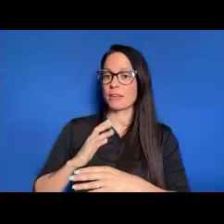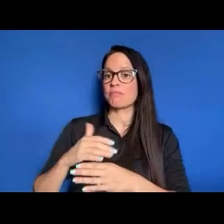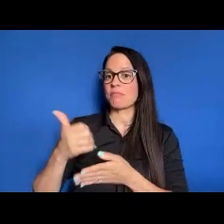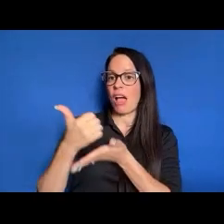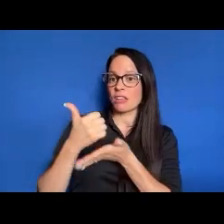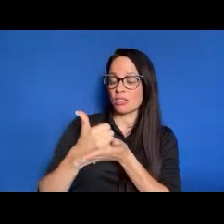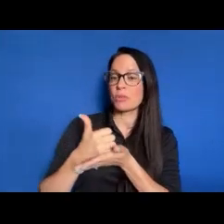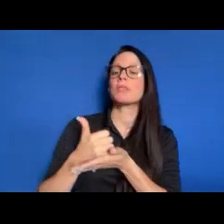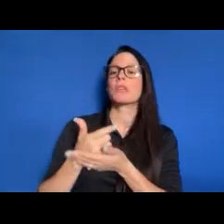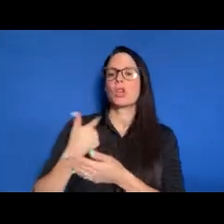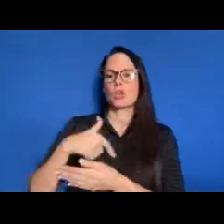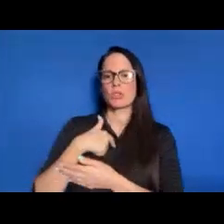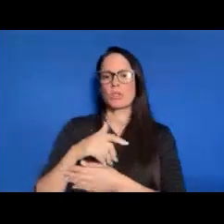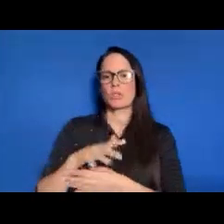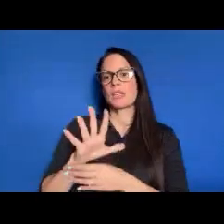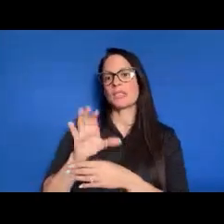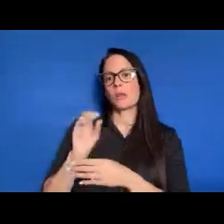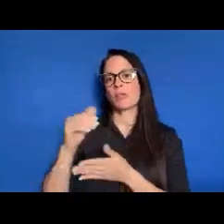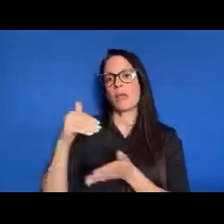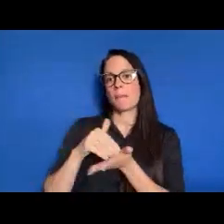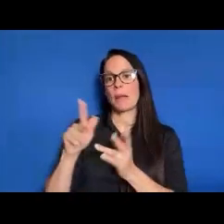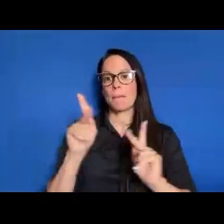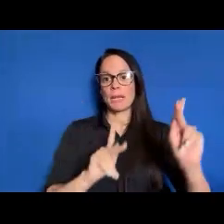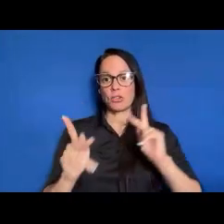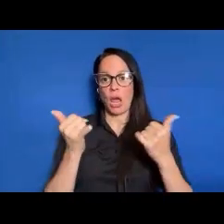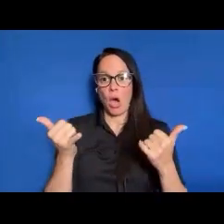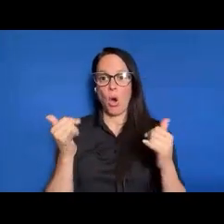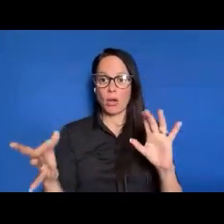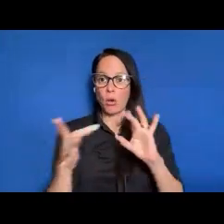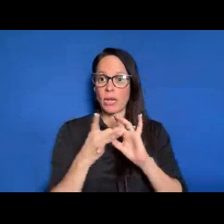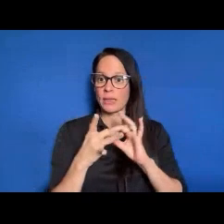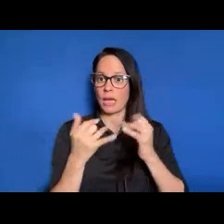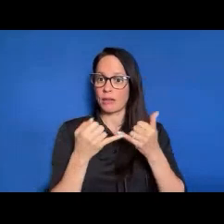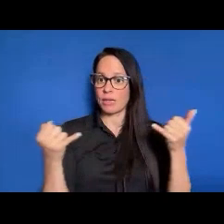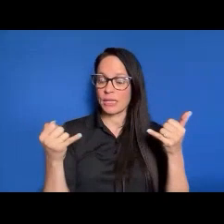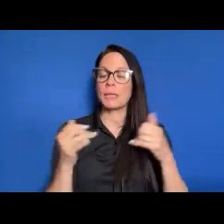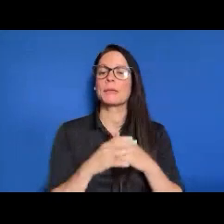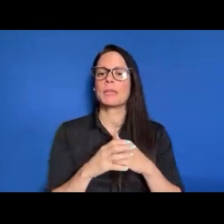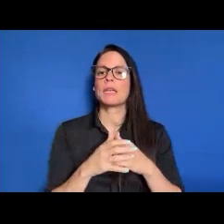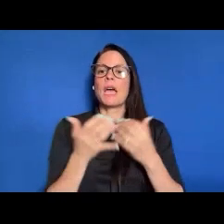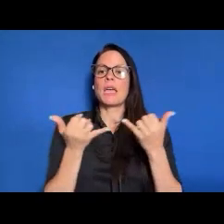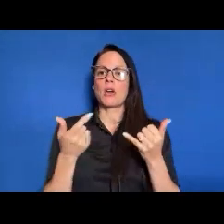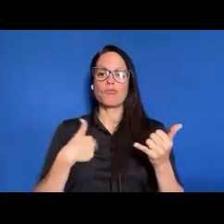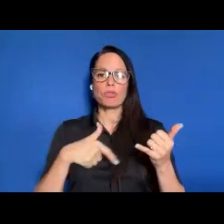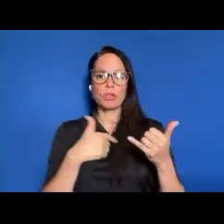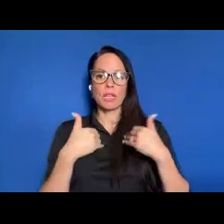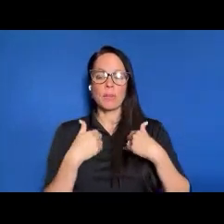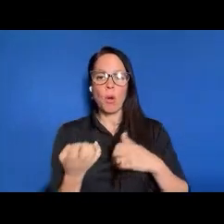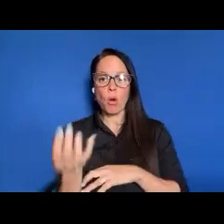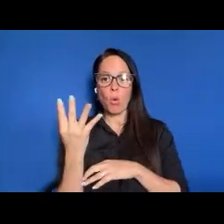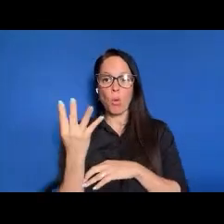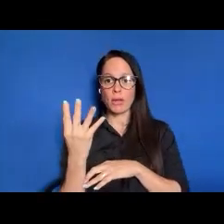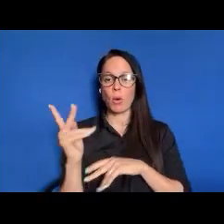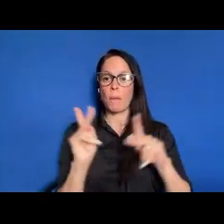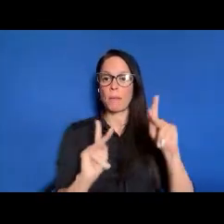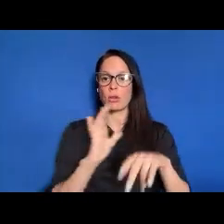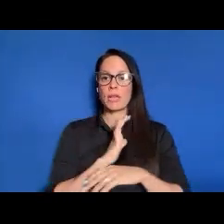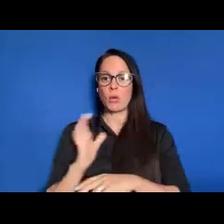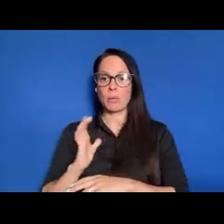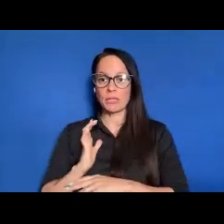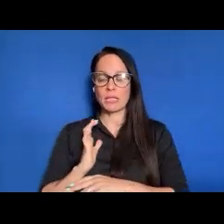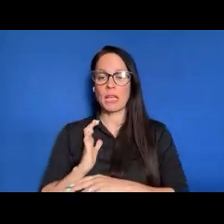tenemos 51 personas que están acompañándonos en línea. Y tenemos acá a 4 personas, ¿verdad?, del comité de forma presencial. Así